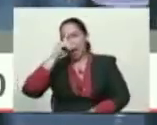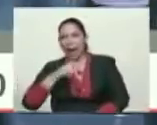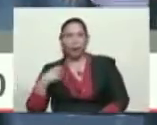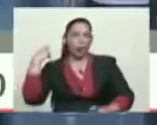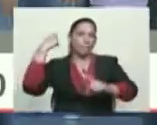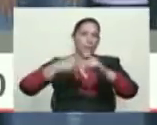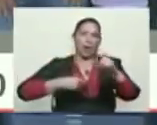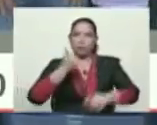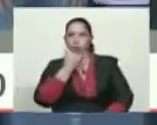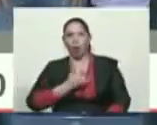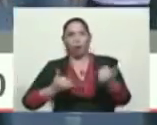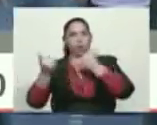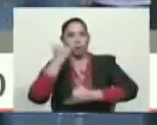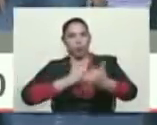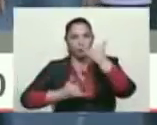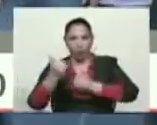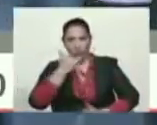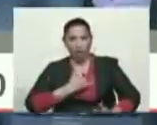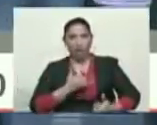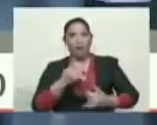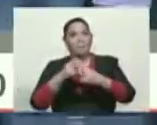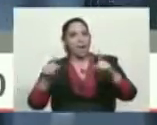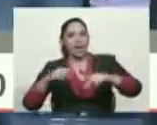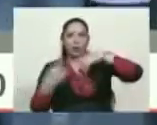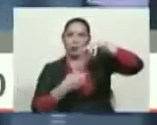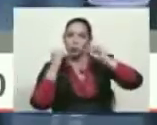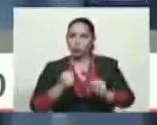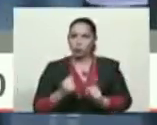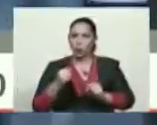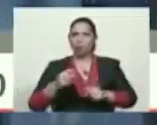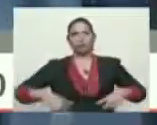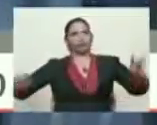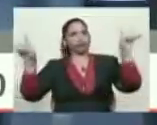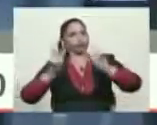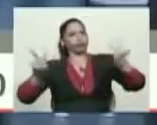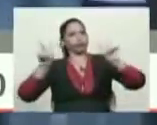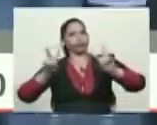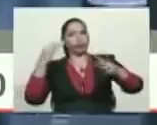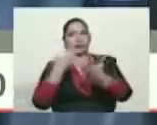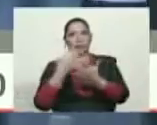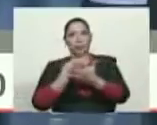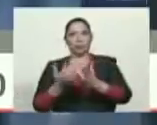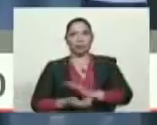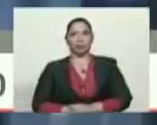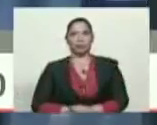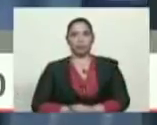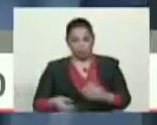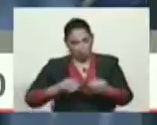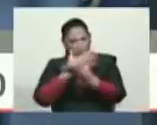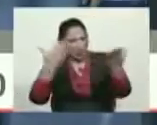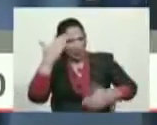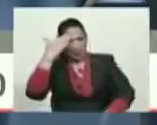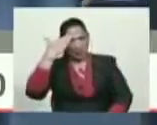y fracaso y la revolución bolivariana de victoria en victoria. Ustedes